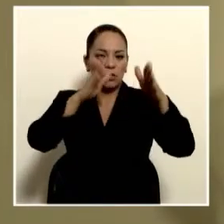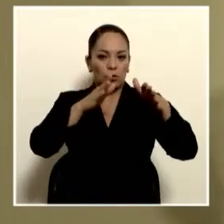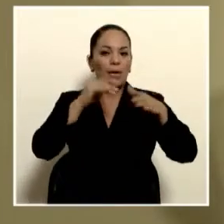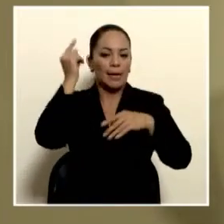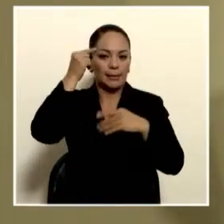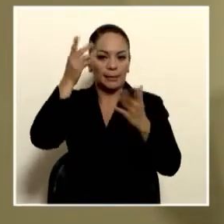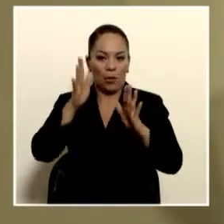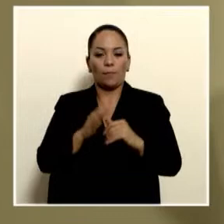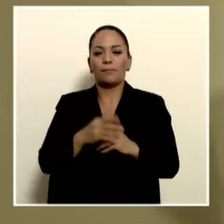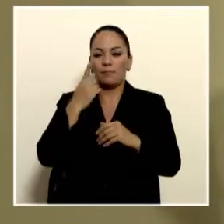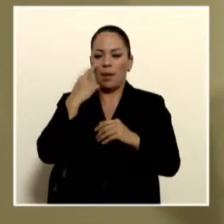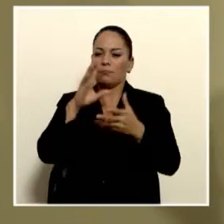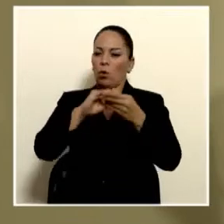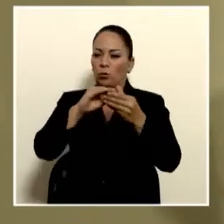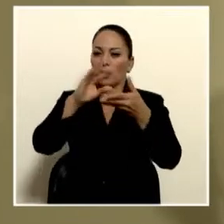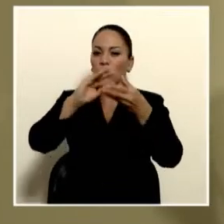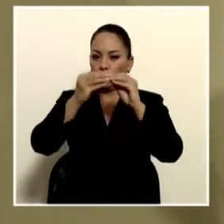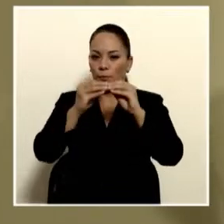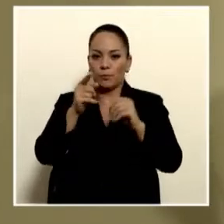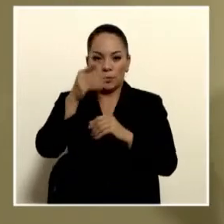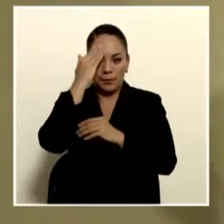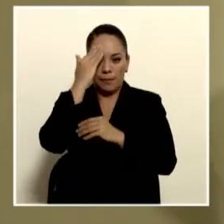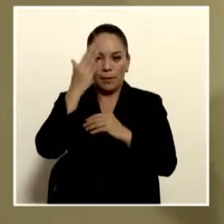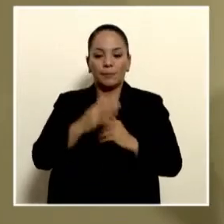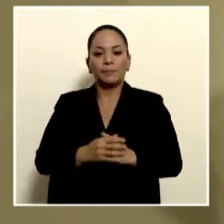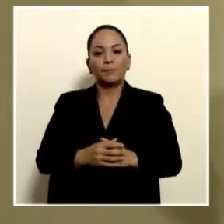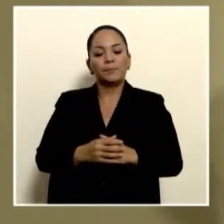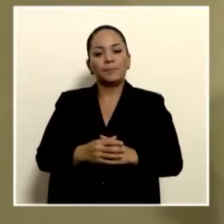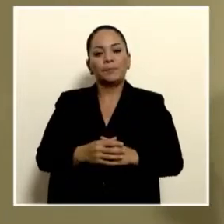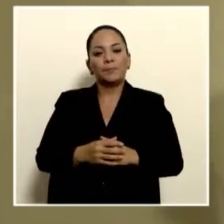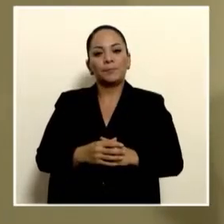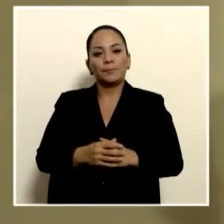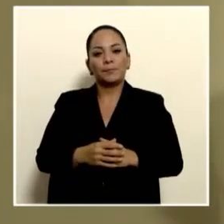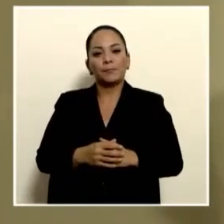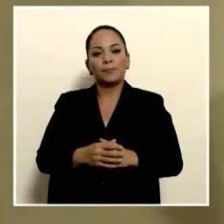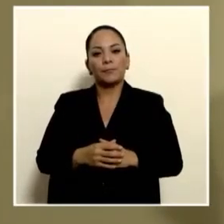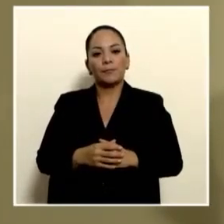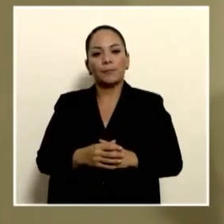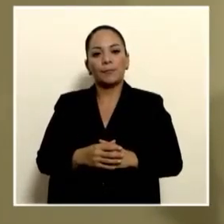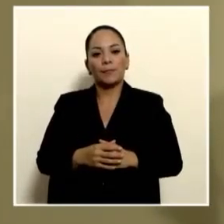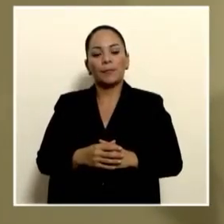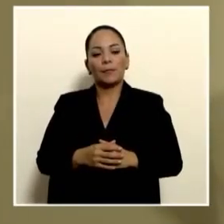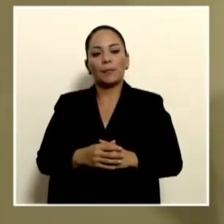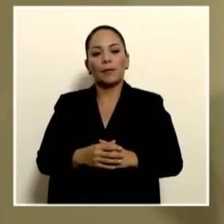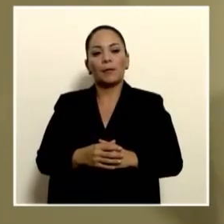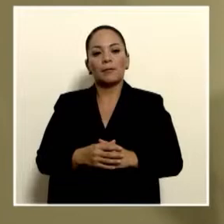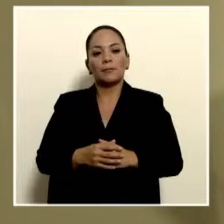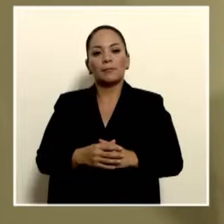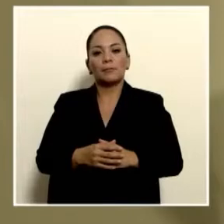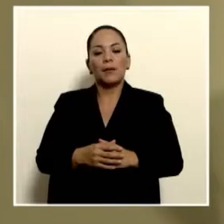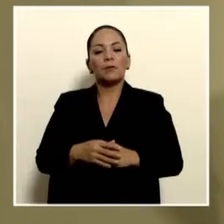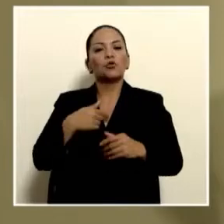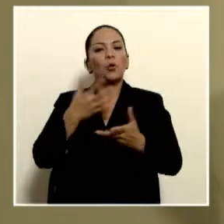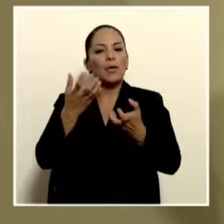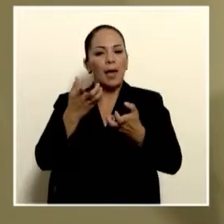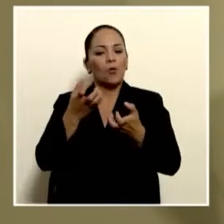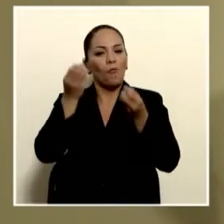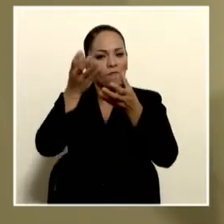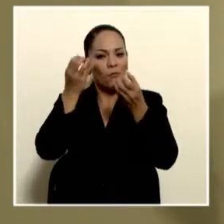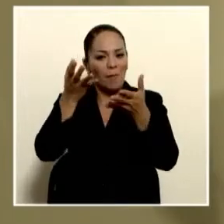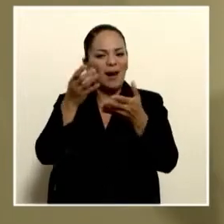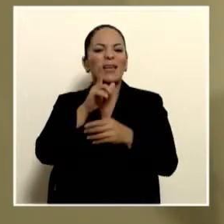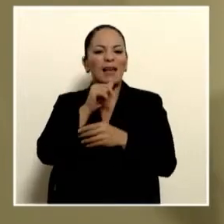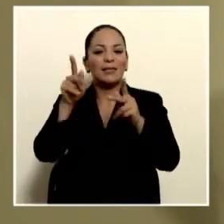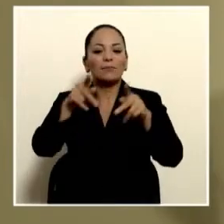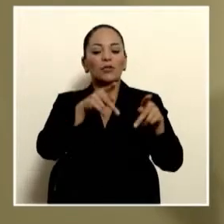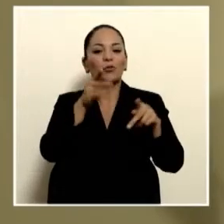Les voy a dar unos numeritos para que la gente de ¿cómo se llama?, de Cotobruz oiga estos